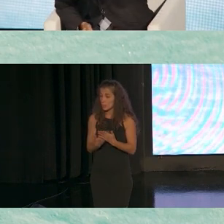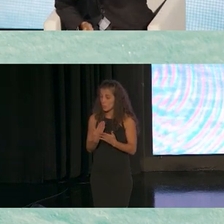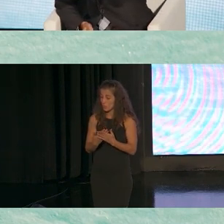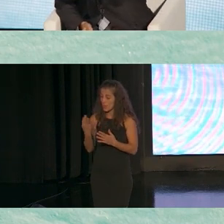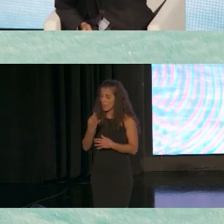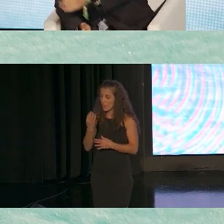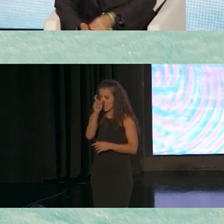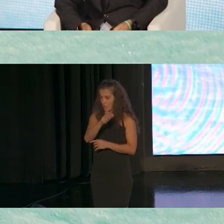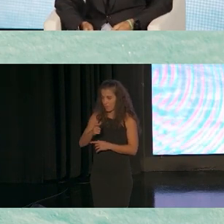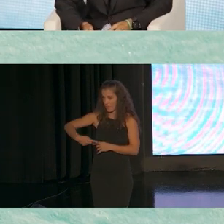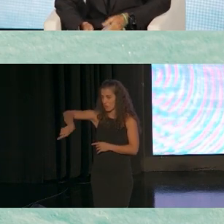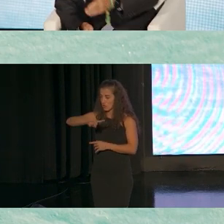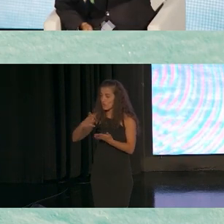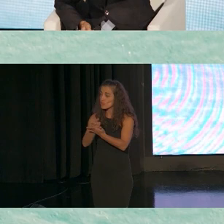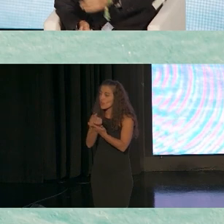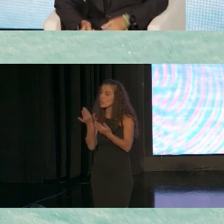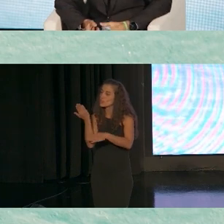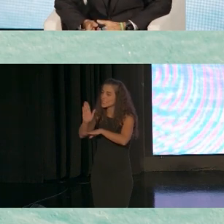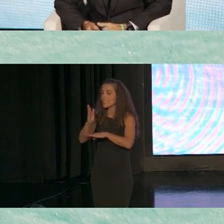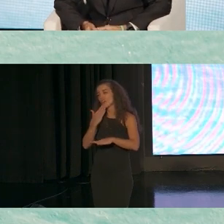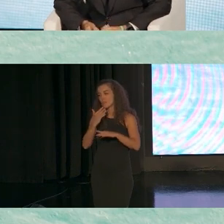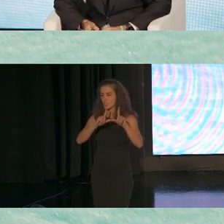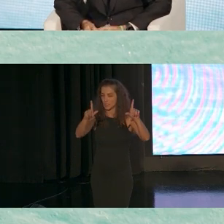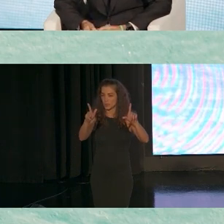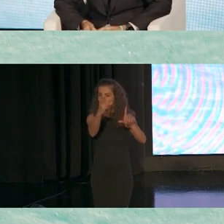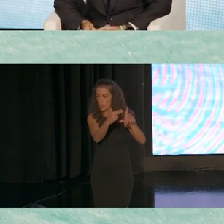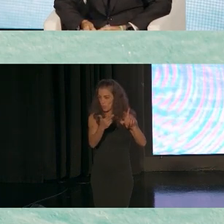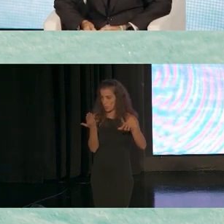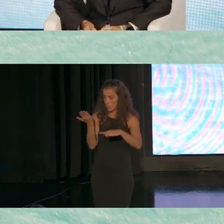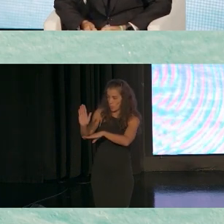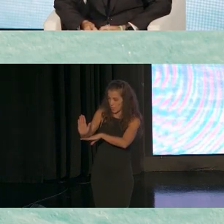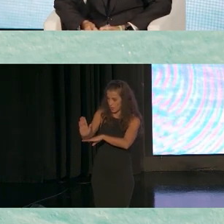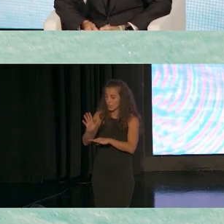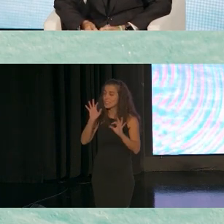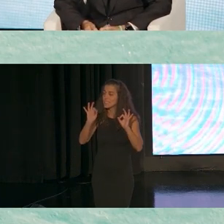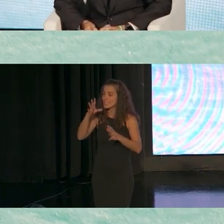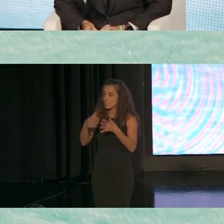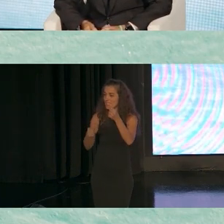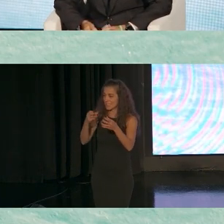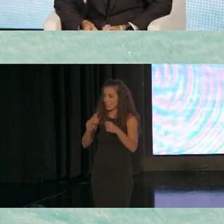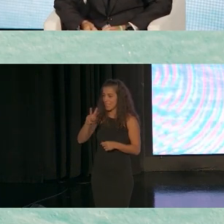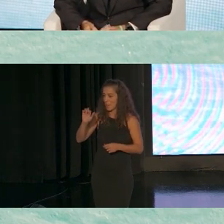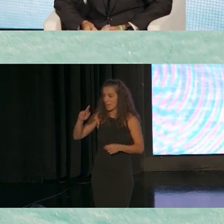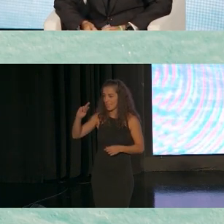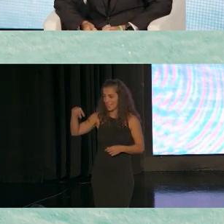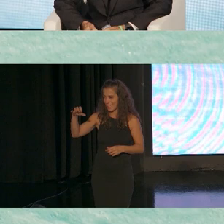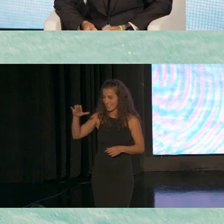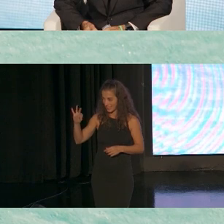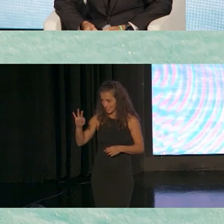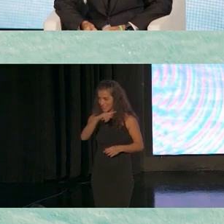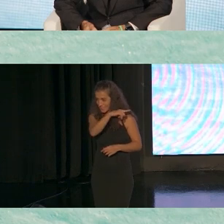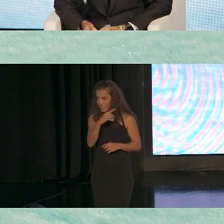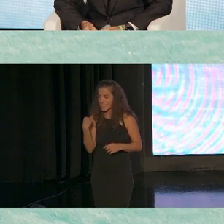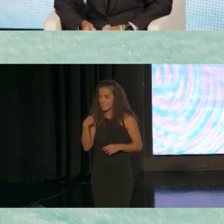que representar un un cuadro y ahí pues la lechera de vermer y está muy favorecida